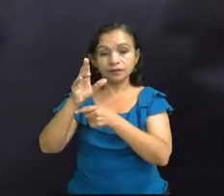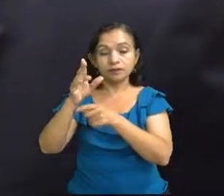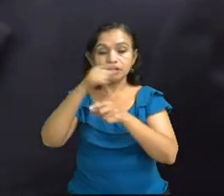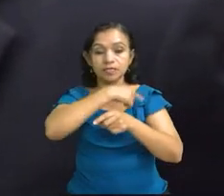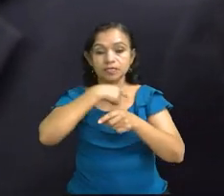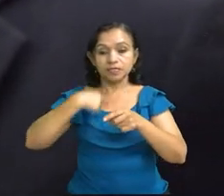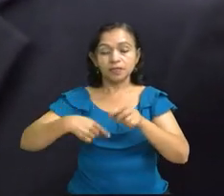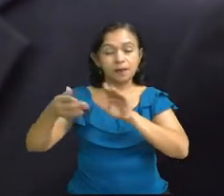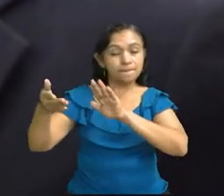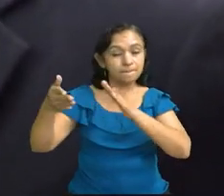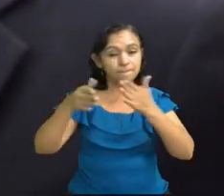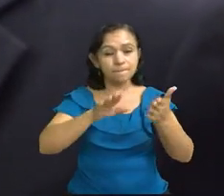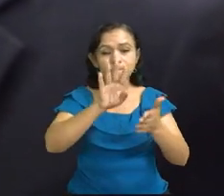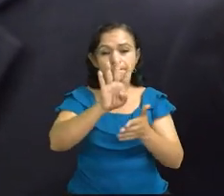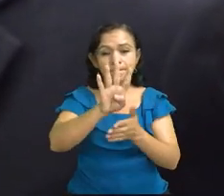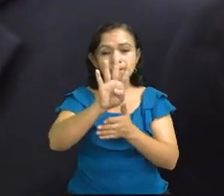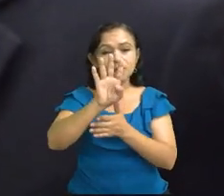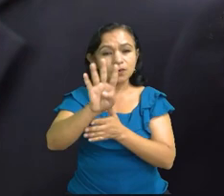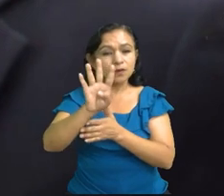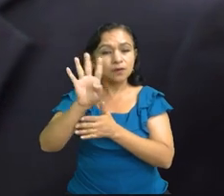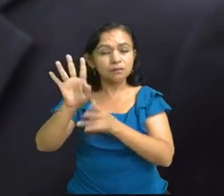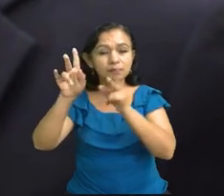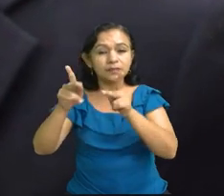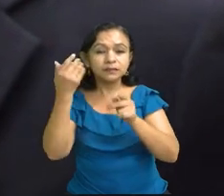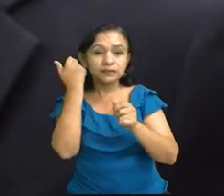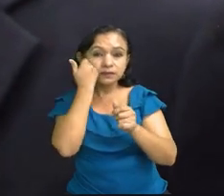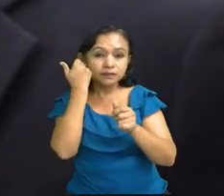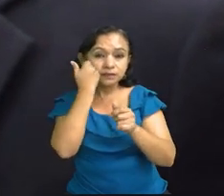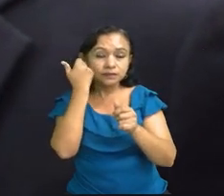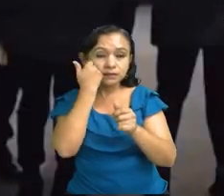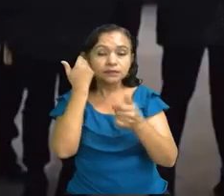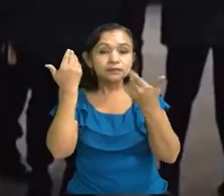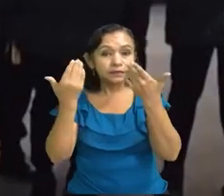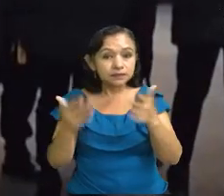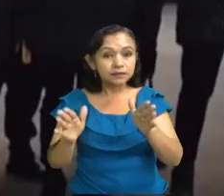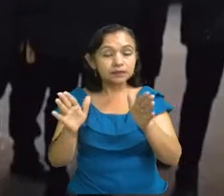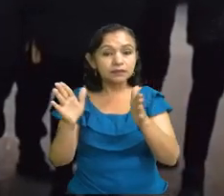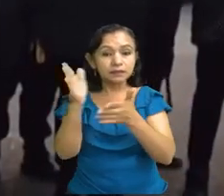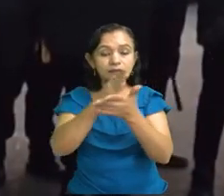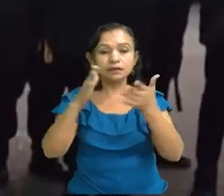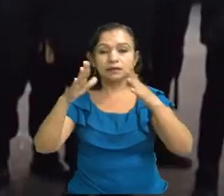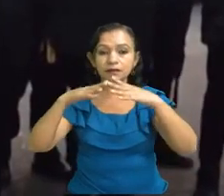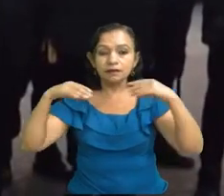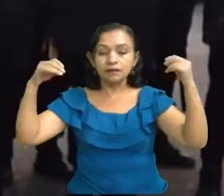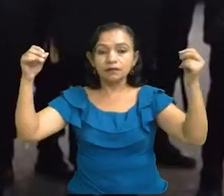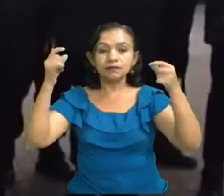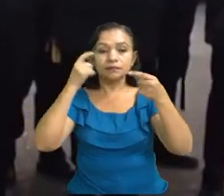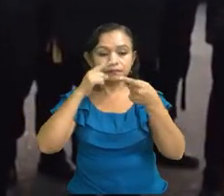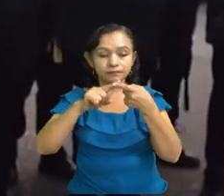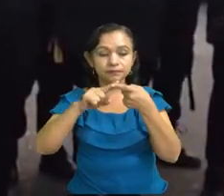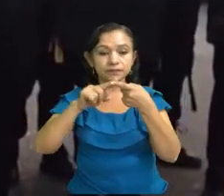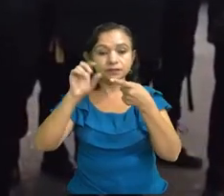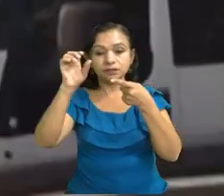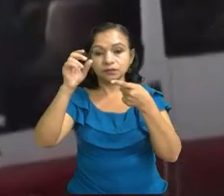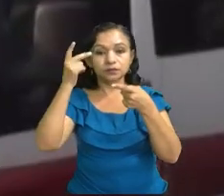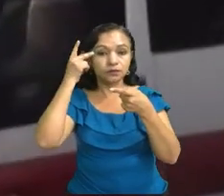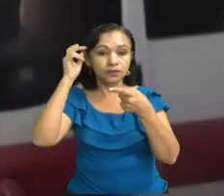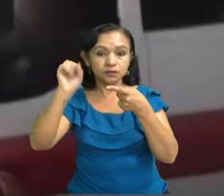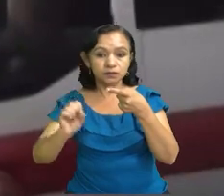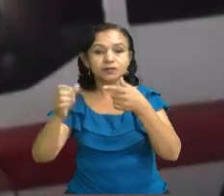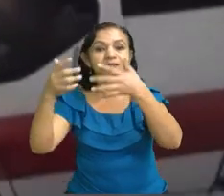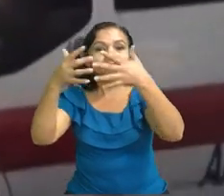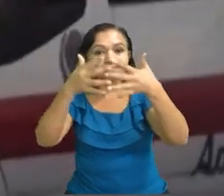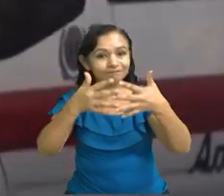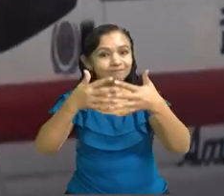y 444 afectados. También se han registrado casos en Japón, Tailandia, Corea del Sur y Estados